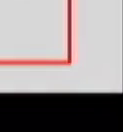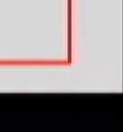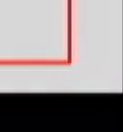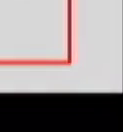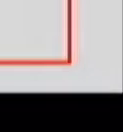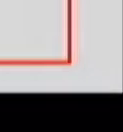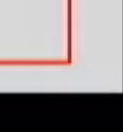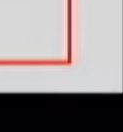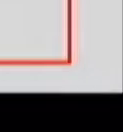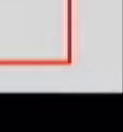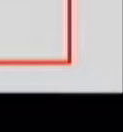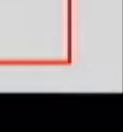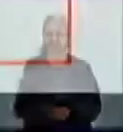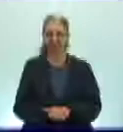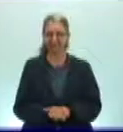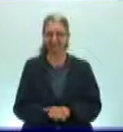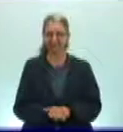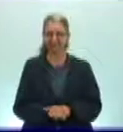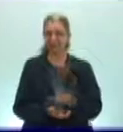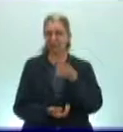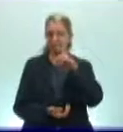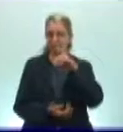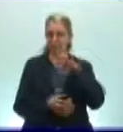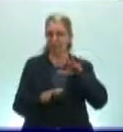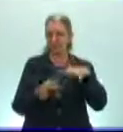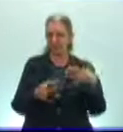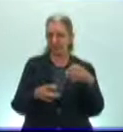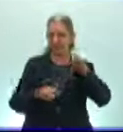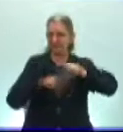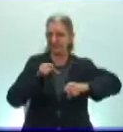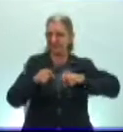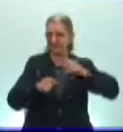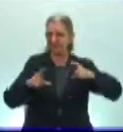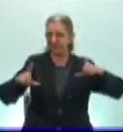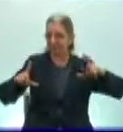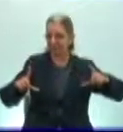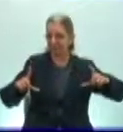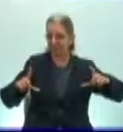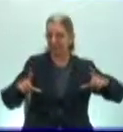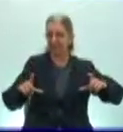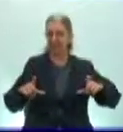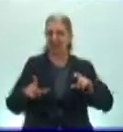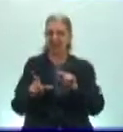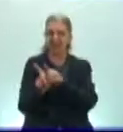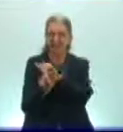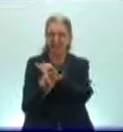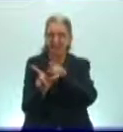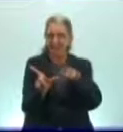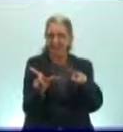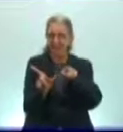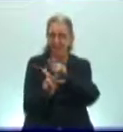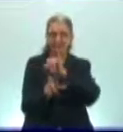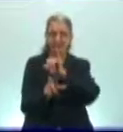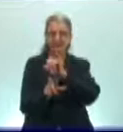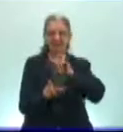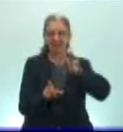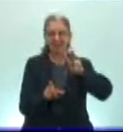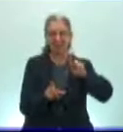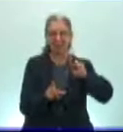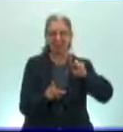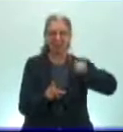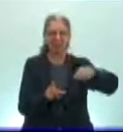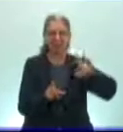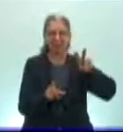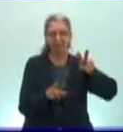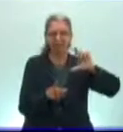Y el último objeto es una rueda de bicicleta de diámetro 62,2 centímetros y la longitud